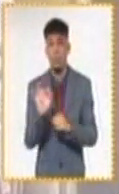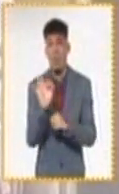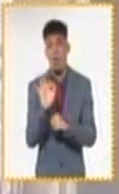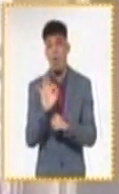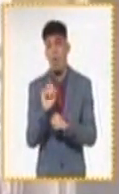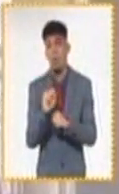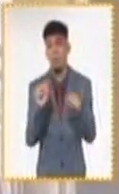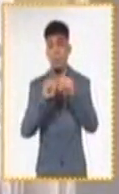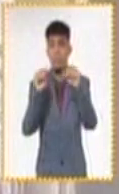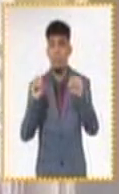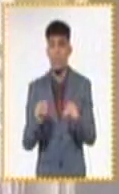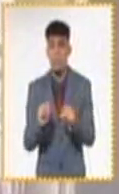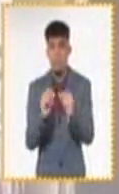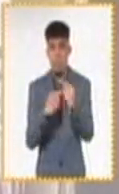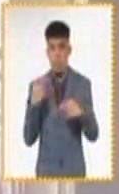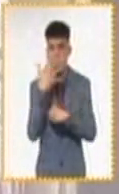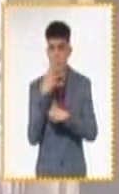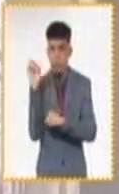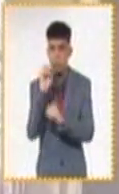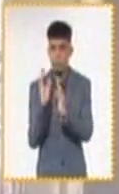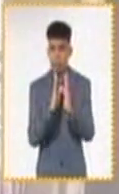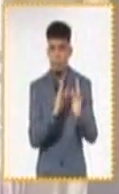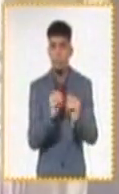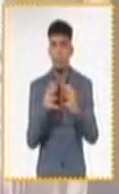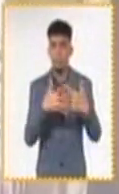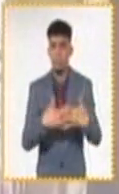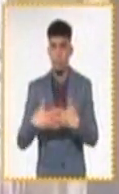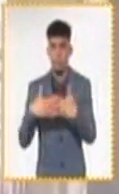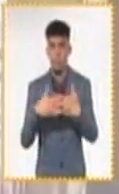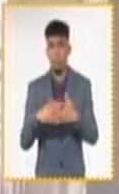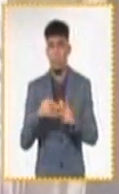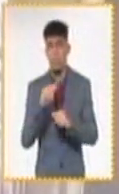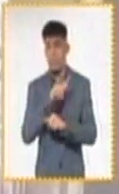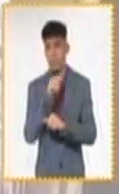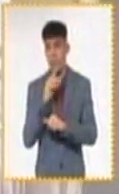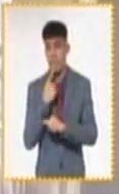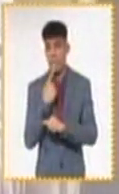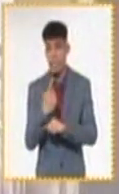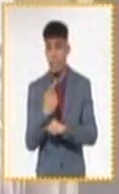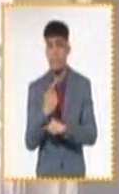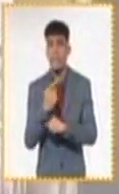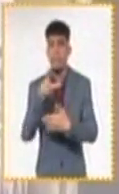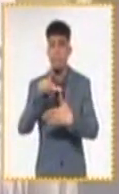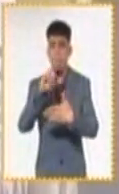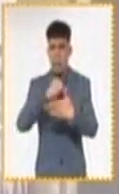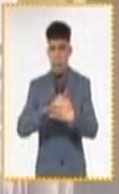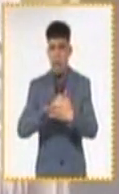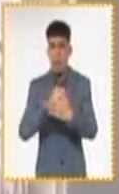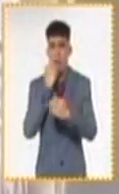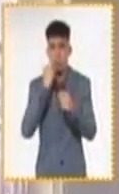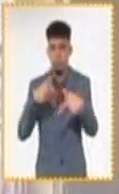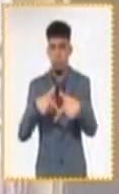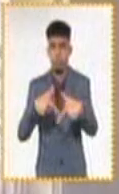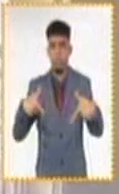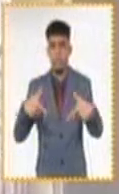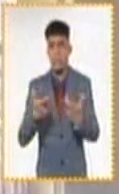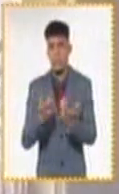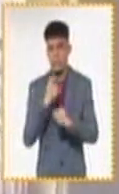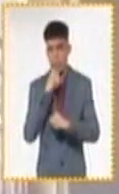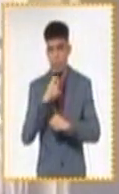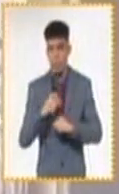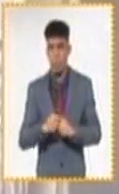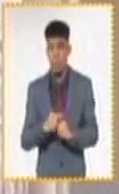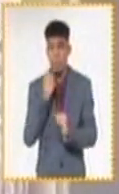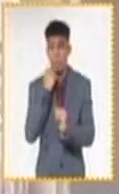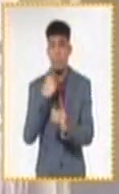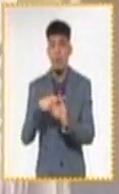élites norteamericanas. Hacer América grande otra vez implica ese pensamiento de rechazar al otro, ¿no? Y es la construcción de